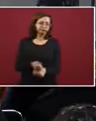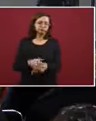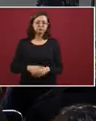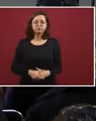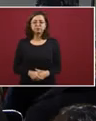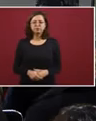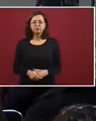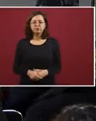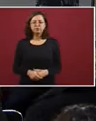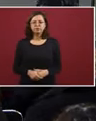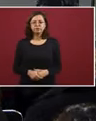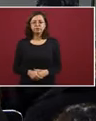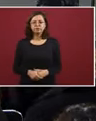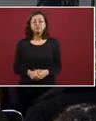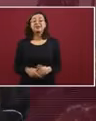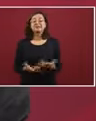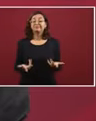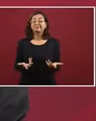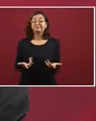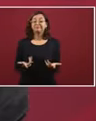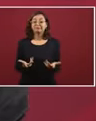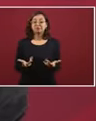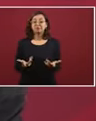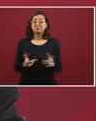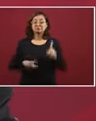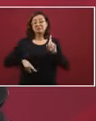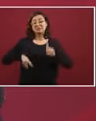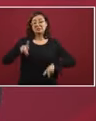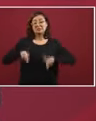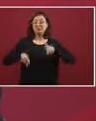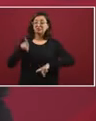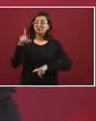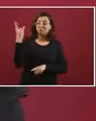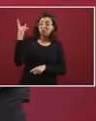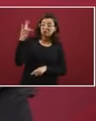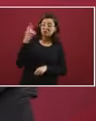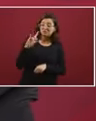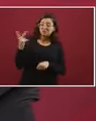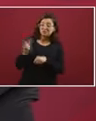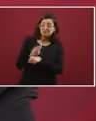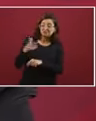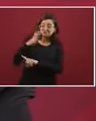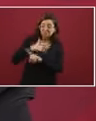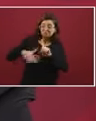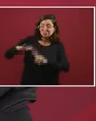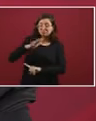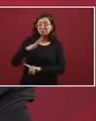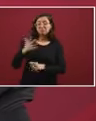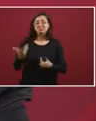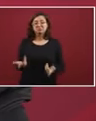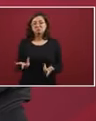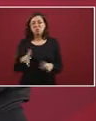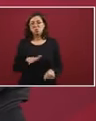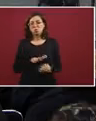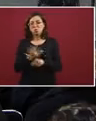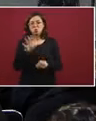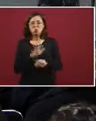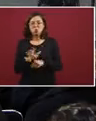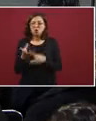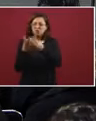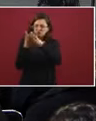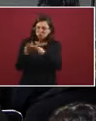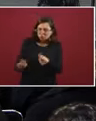Va a depender de lo que suceda en Bolivia, más que de las otras circunstancias. Va a depender de qué tipo de solución se le